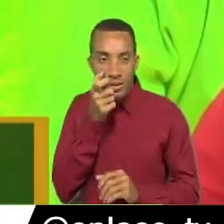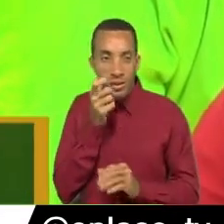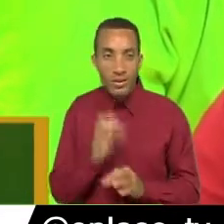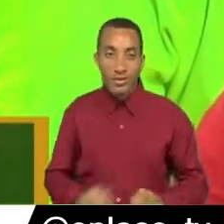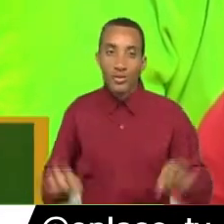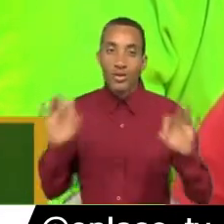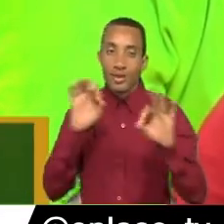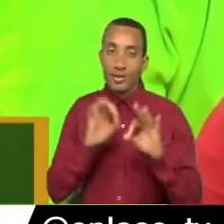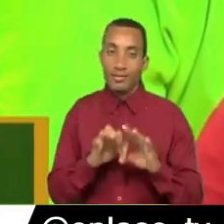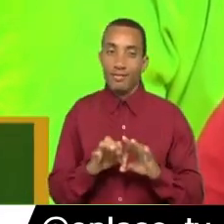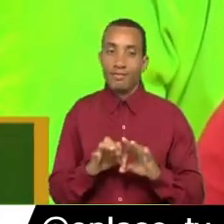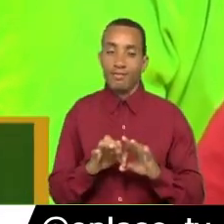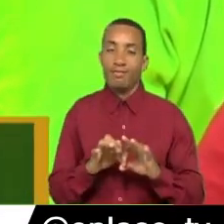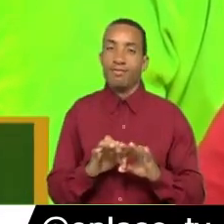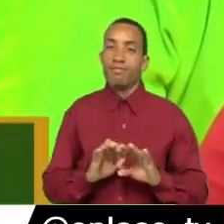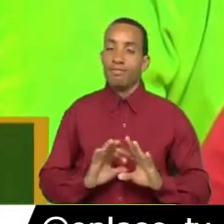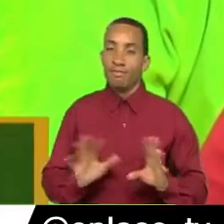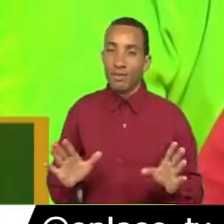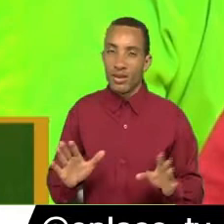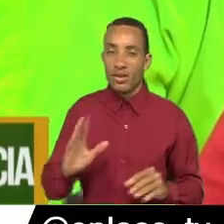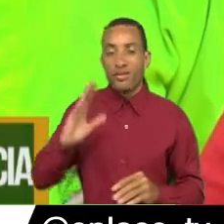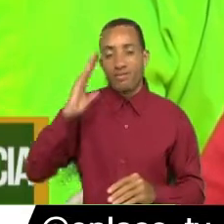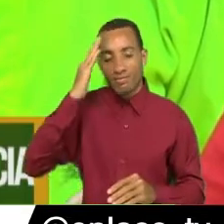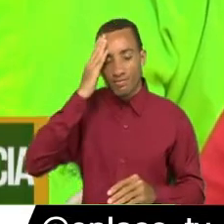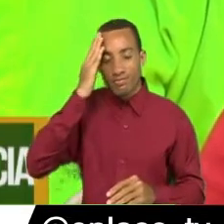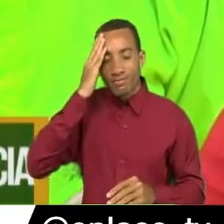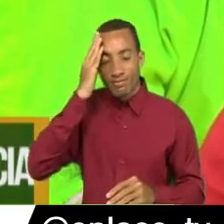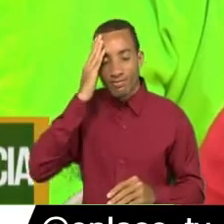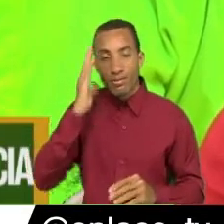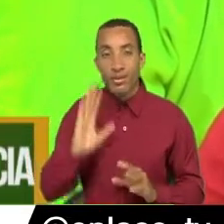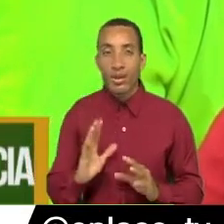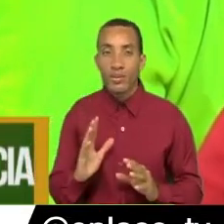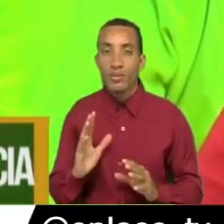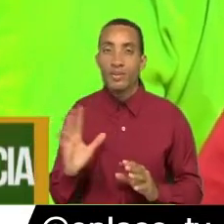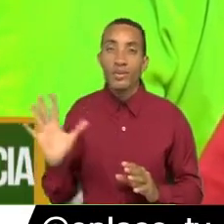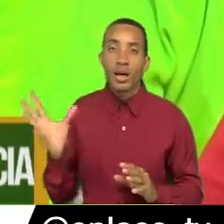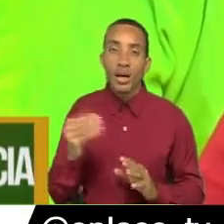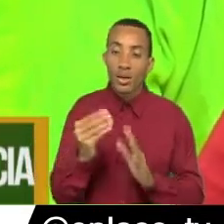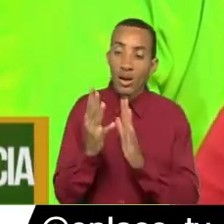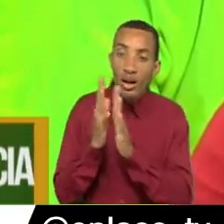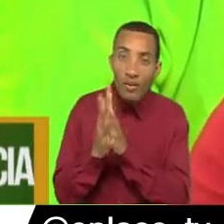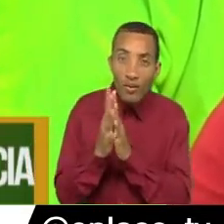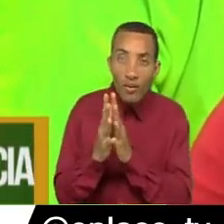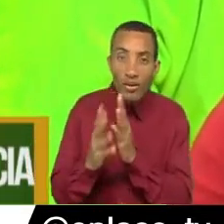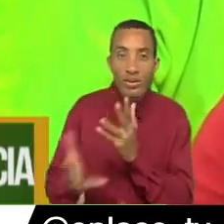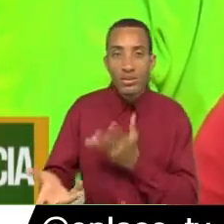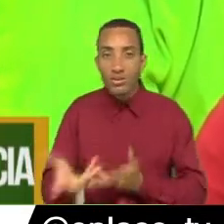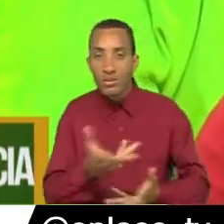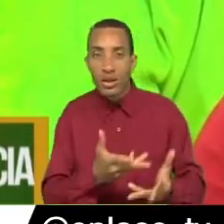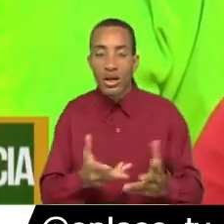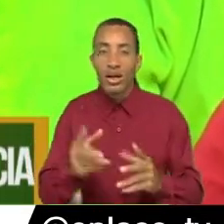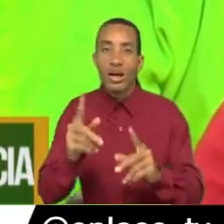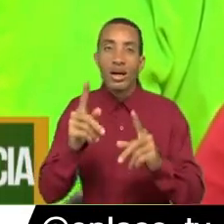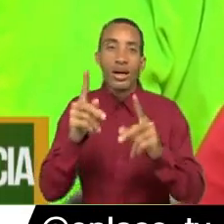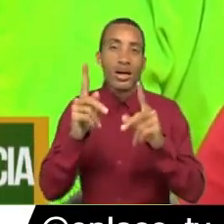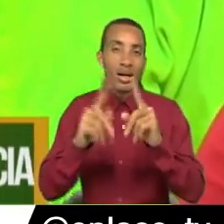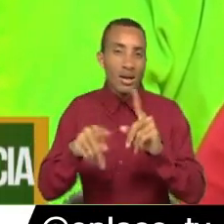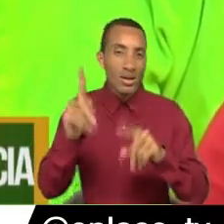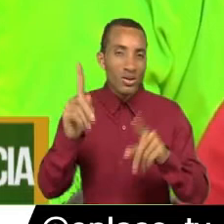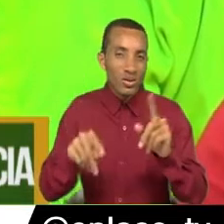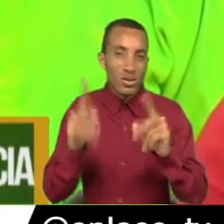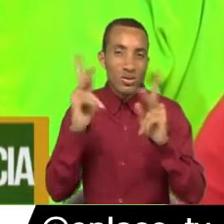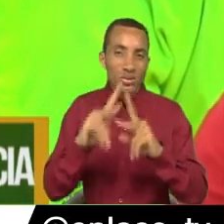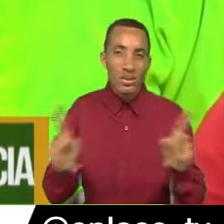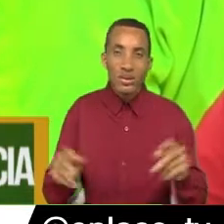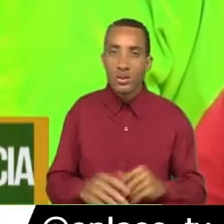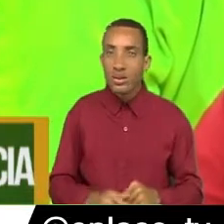recalcar que se considere y se socialice la información cuando algunas personas vean prudente informar a la